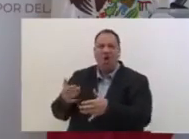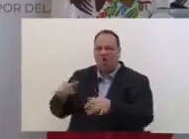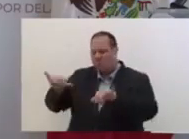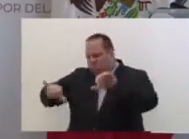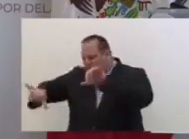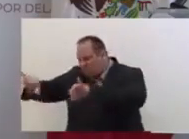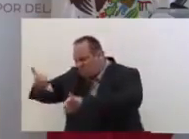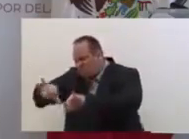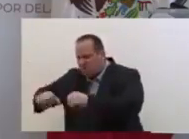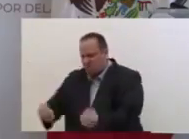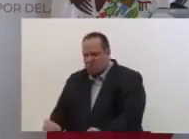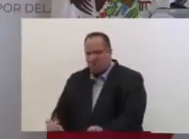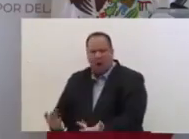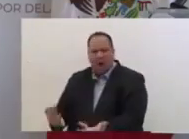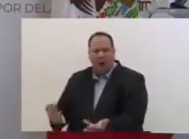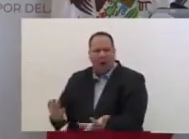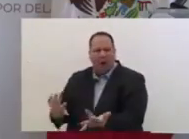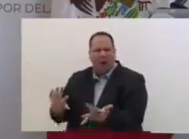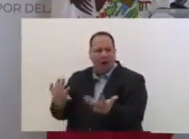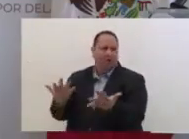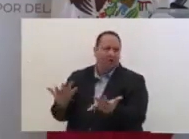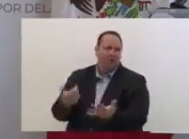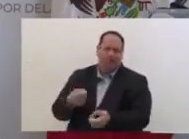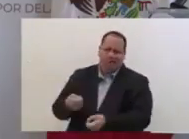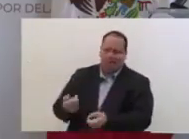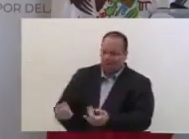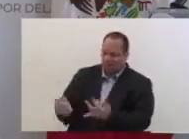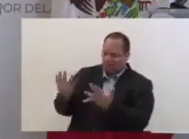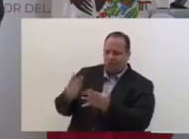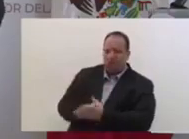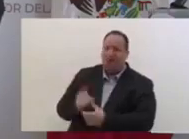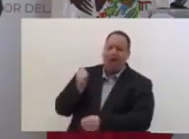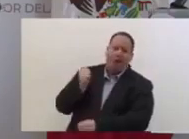sustancias que permiten, pues sustancias inflamables.